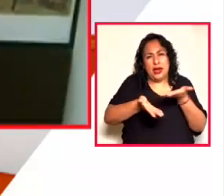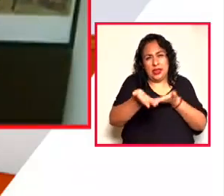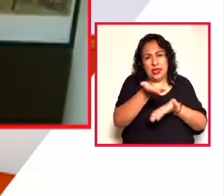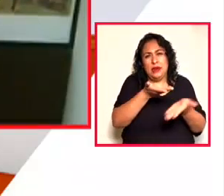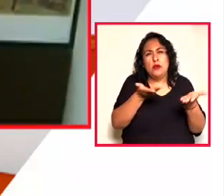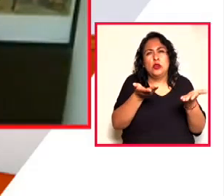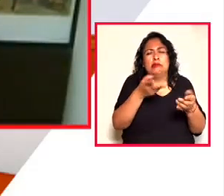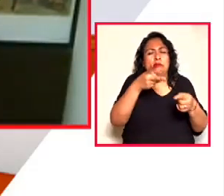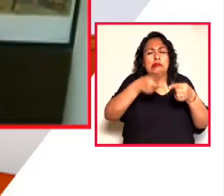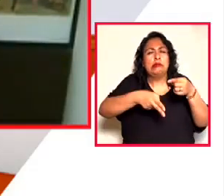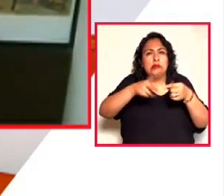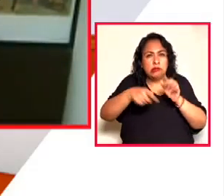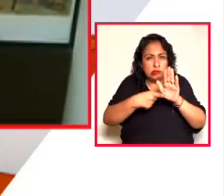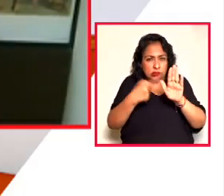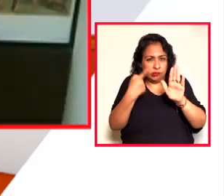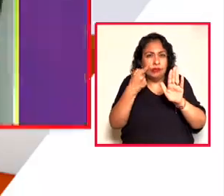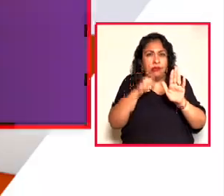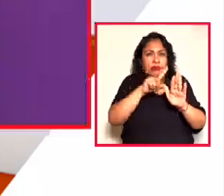que podrán encontrar.